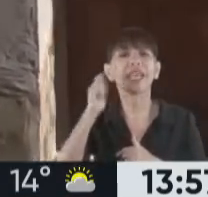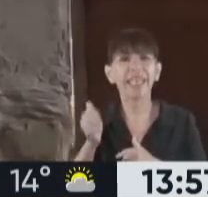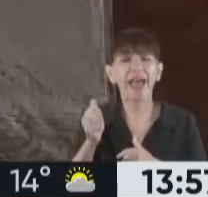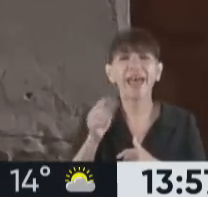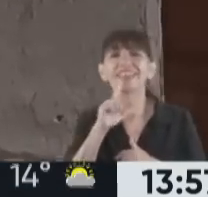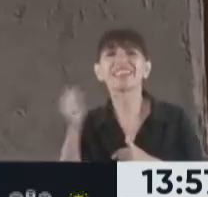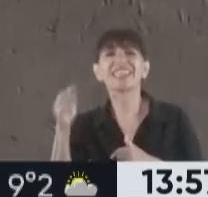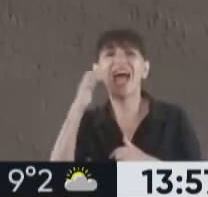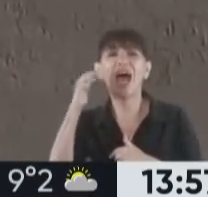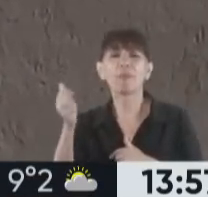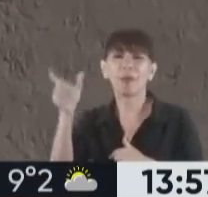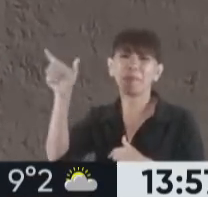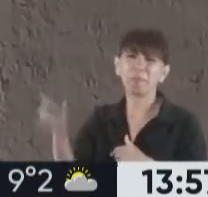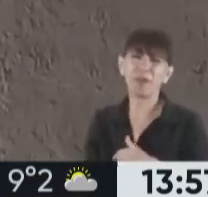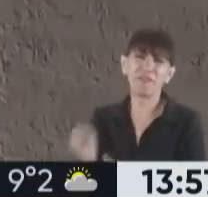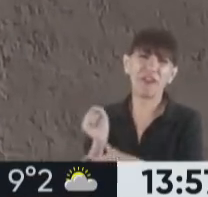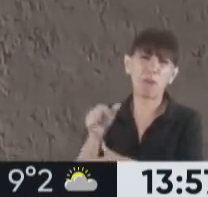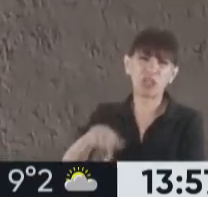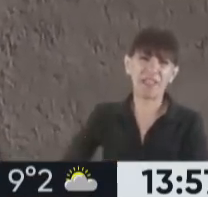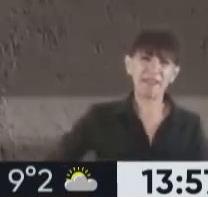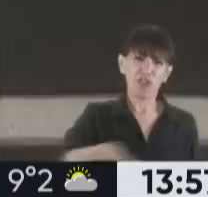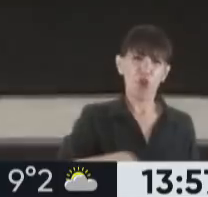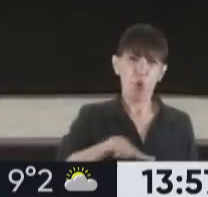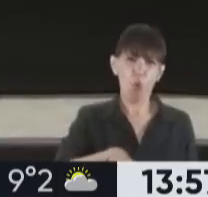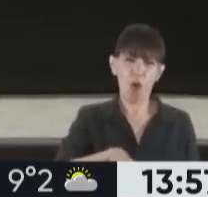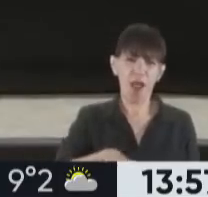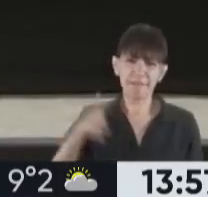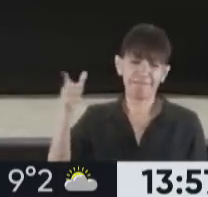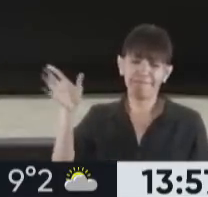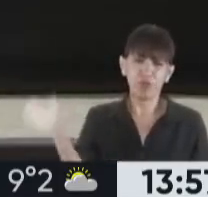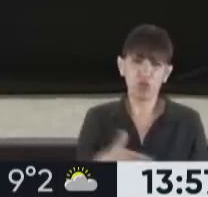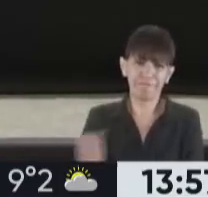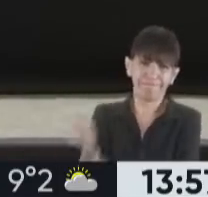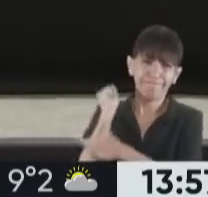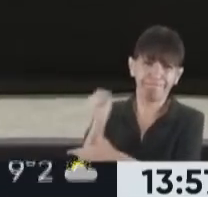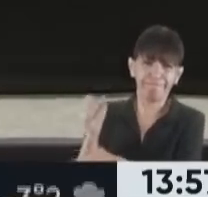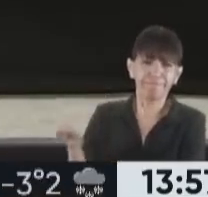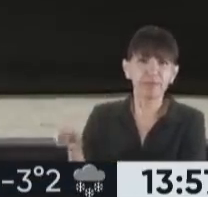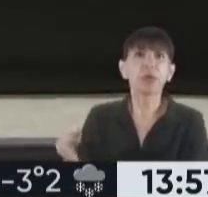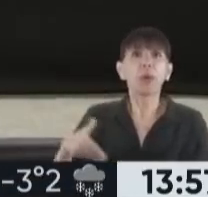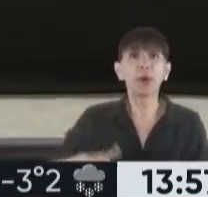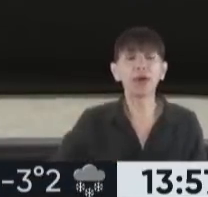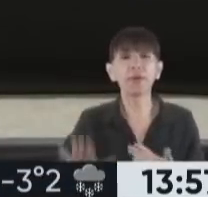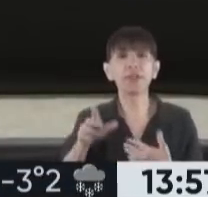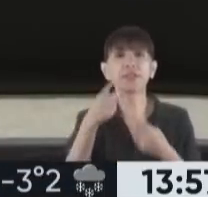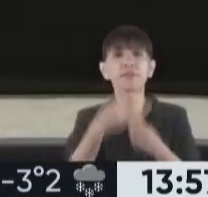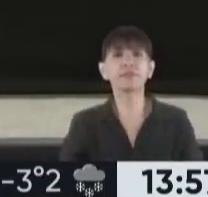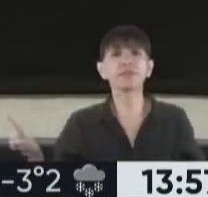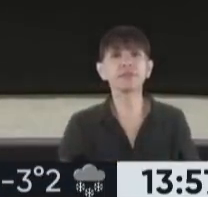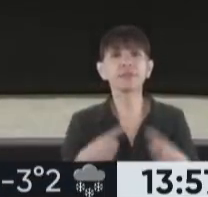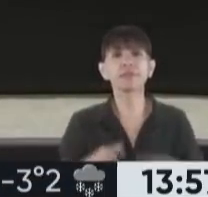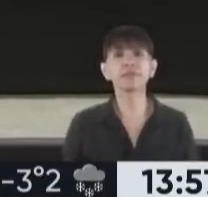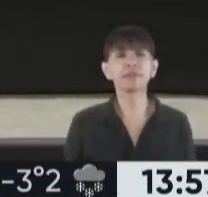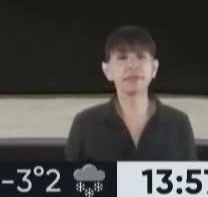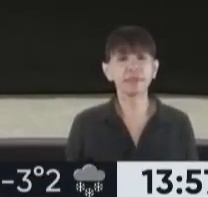programa Habitar este Comunidad, pueblo, la entrega de estas viviendas allí en el norte argentino. Si es posible,